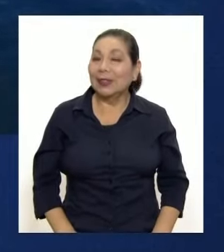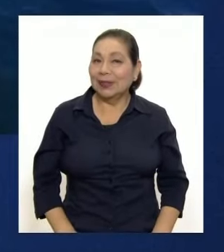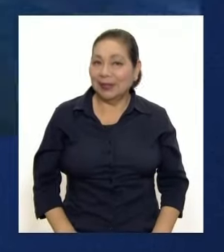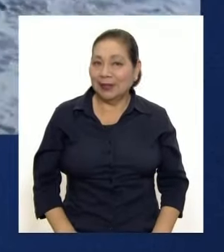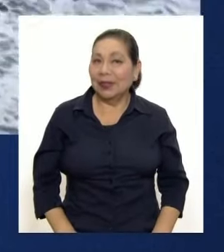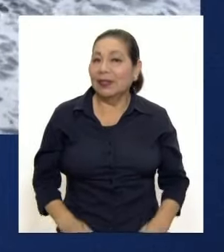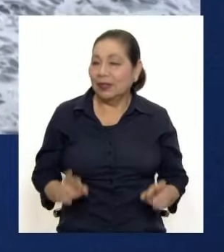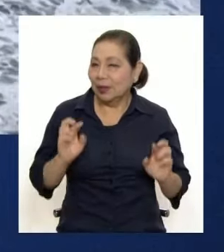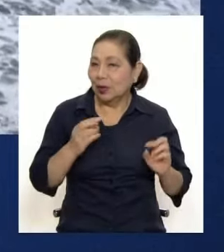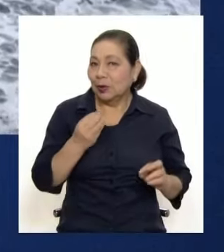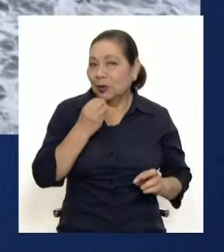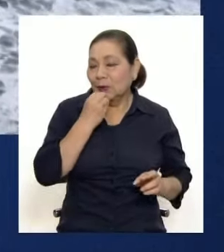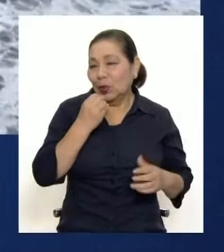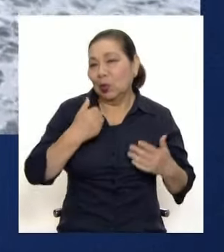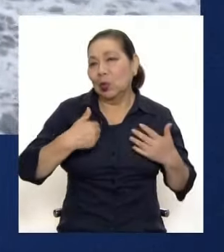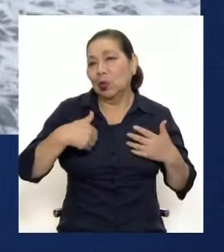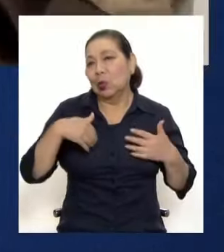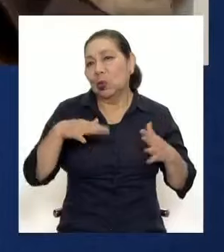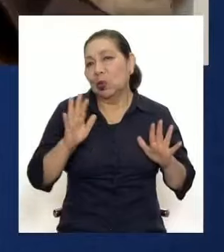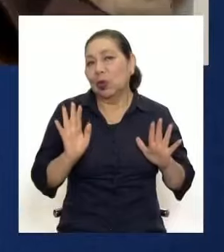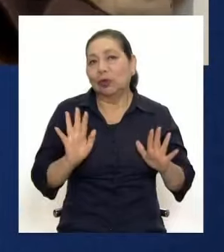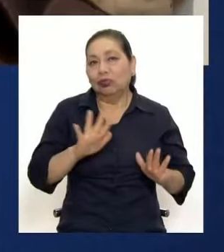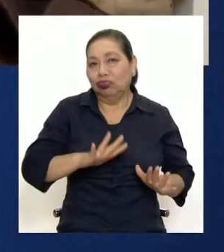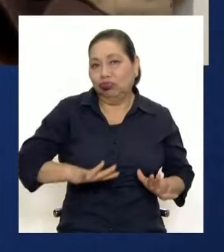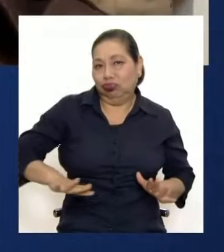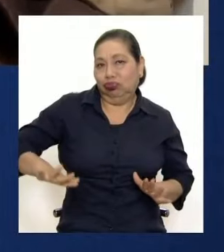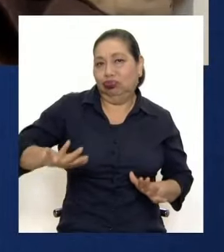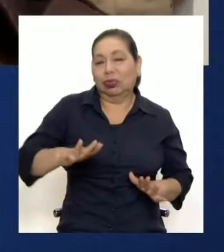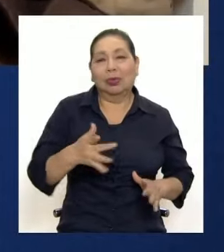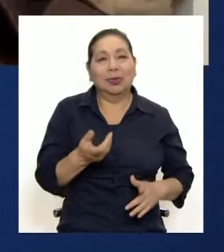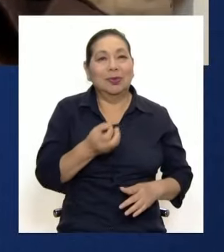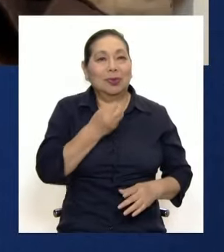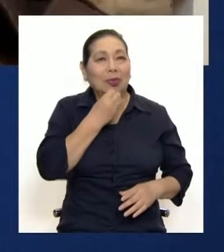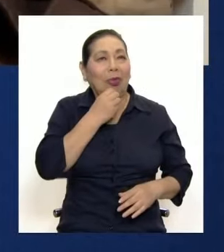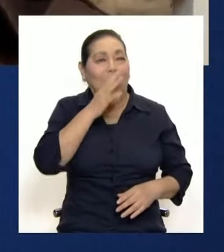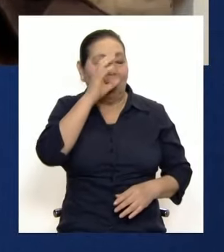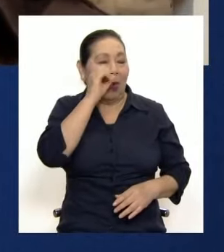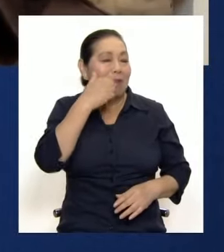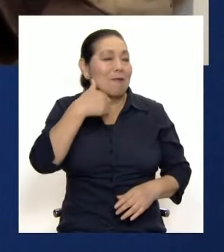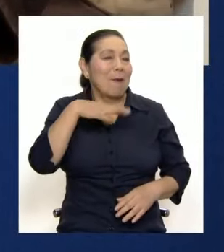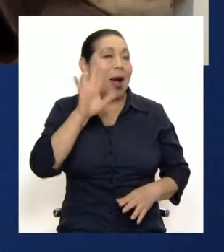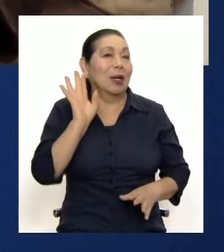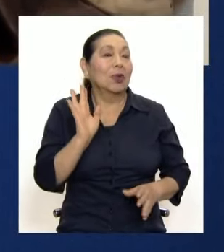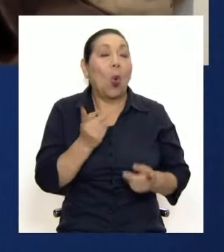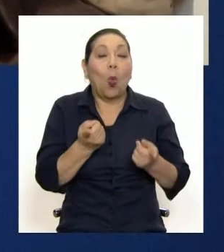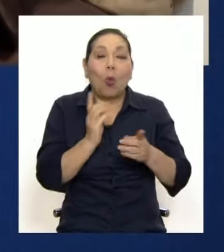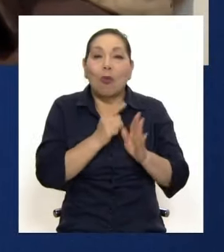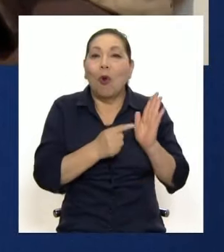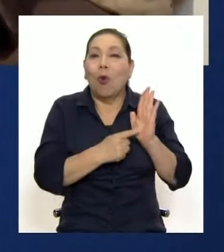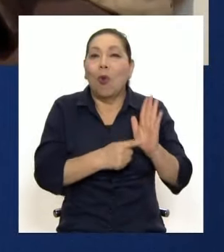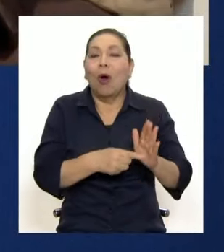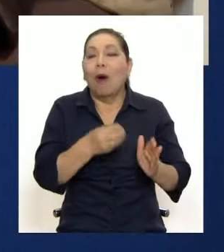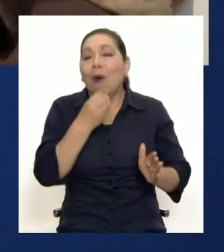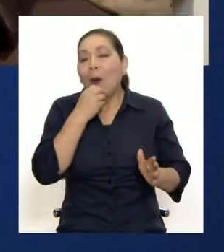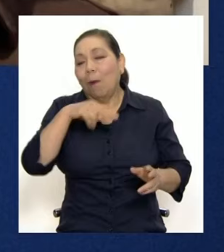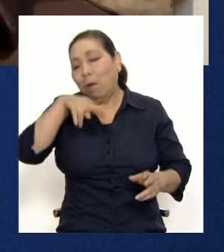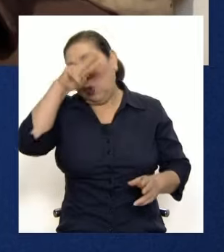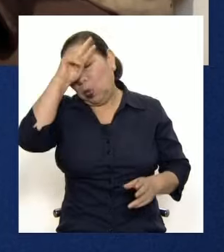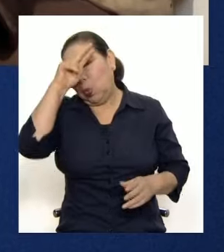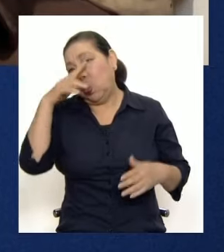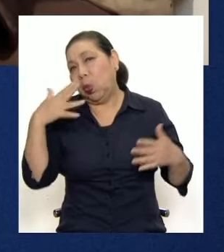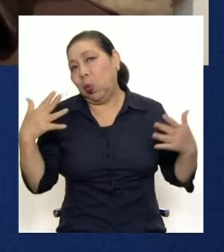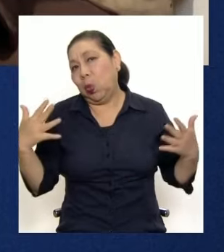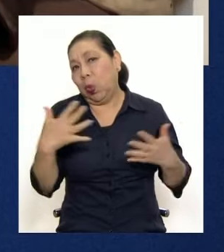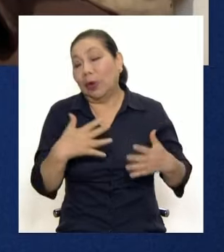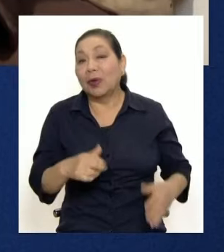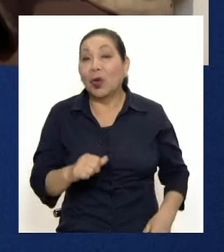no sin duda la gastronomía es creo que todos nos convertimos en Embajadores no al lugar que vamos y la gastronomía peruana